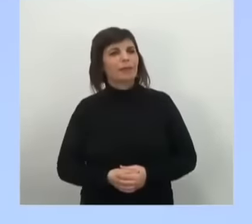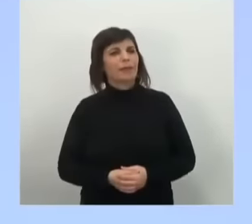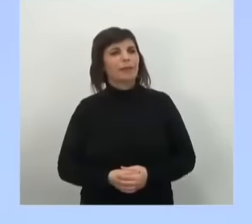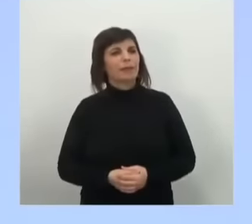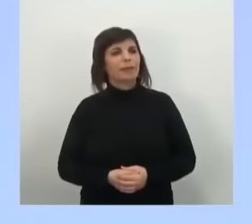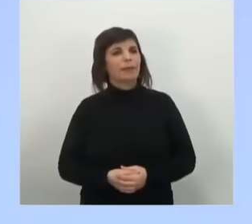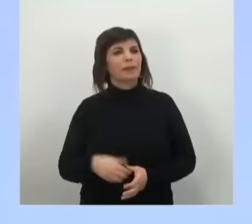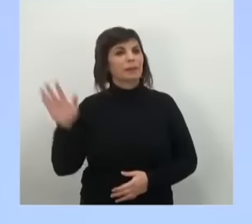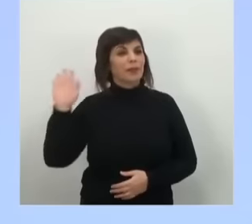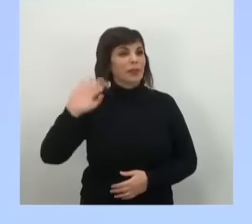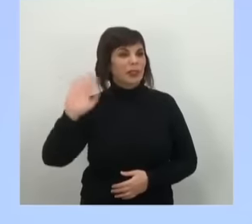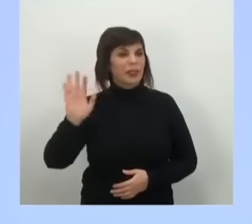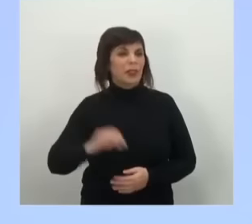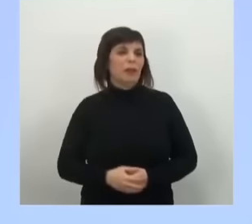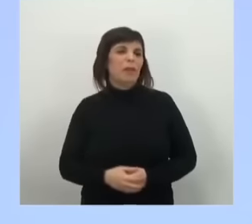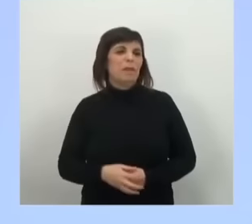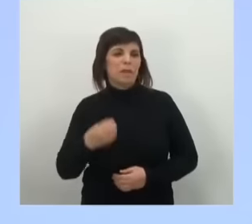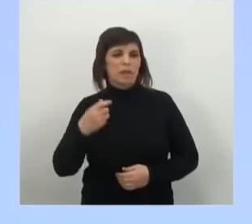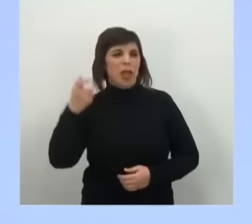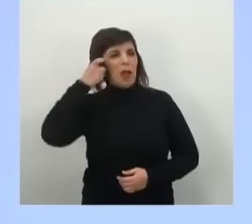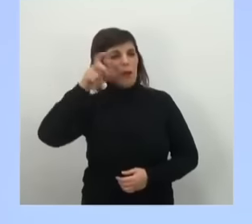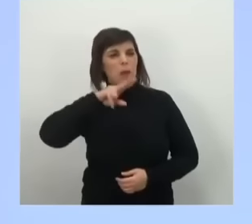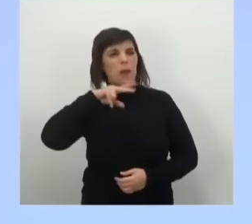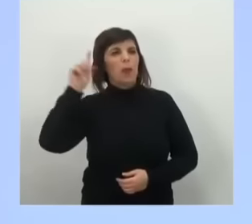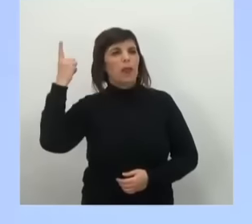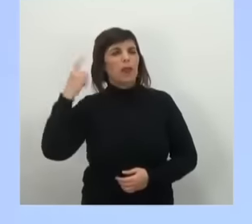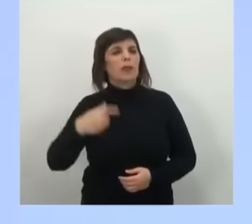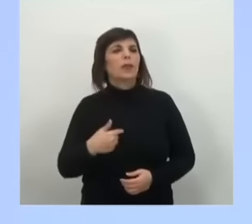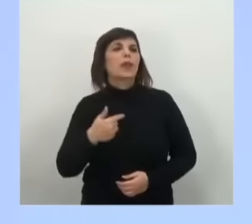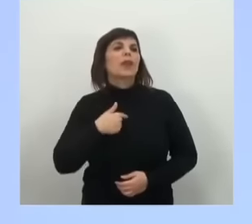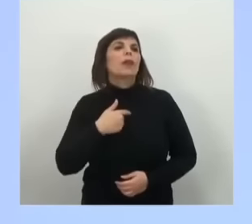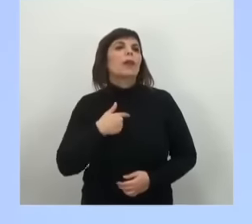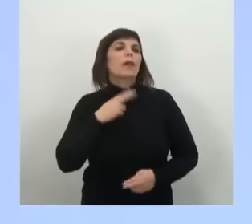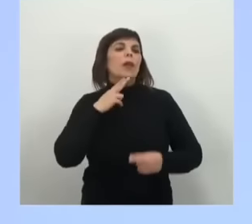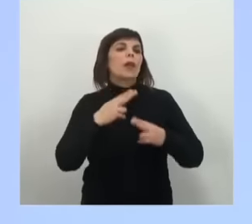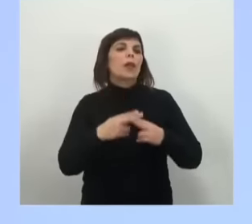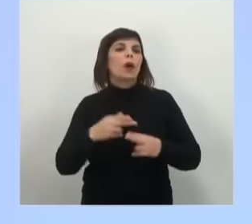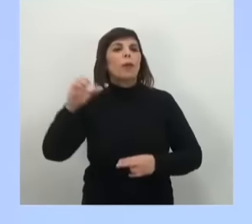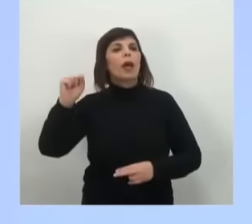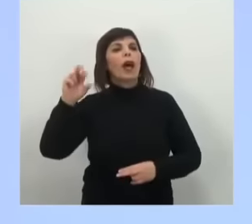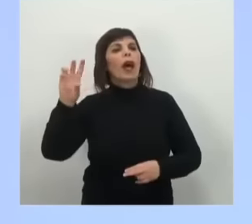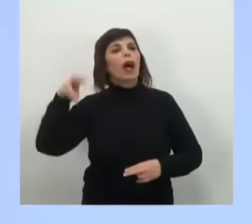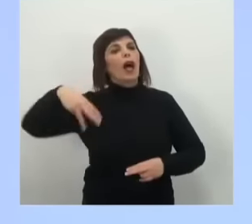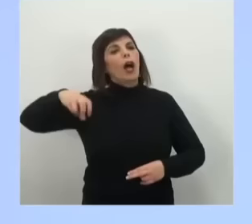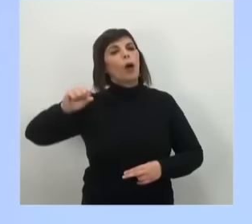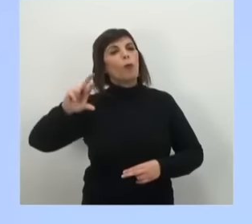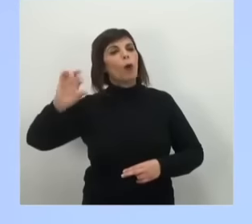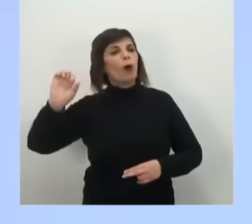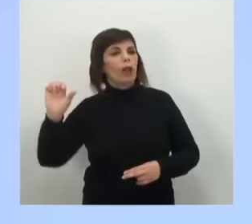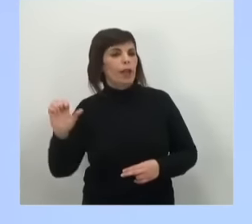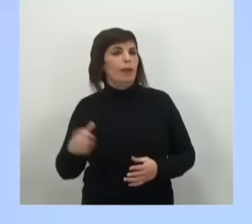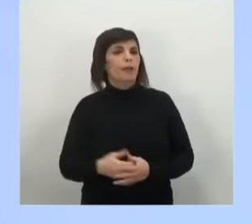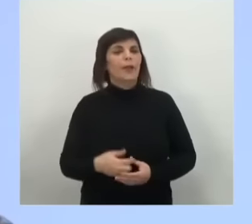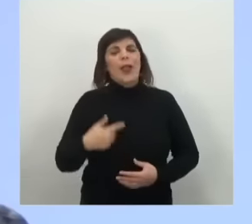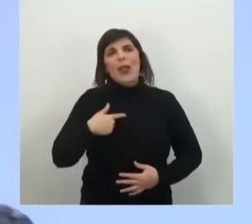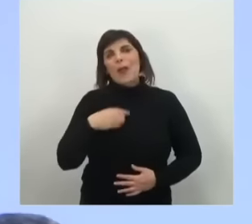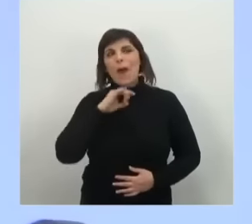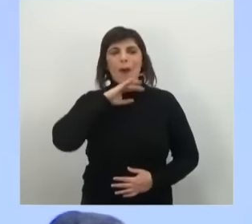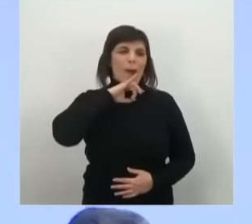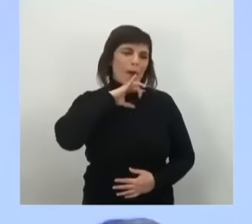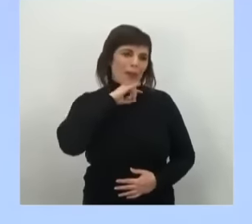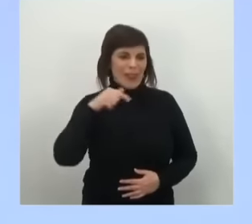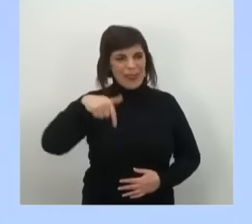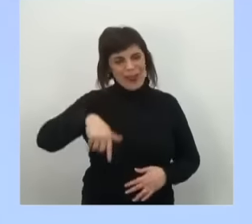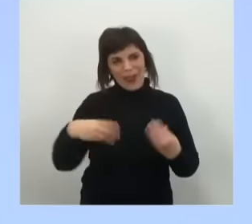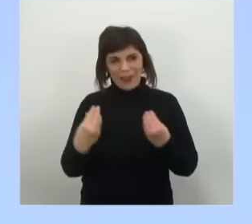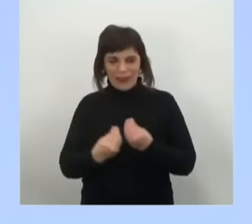que Saluda el pueblo de Dios pues mi nombre es Amaury del billar me siento contento un privilegio de estar aquí en este